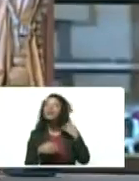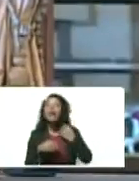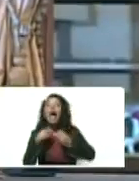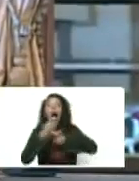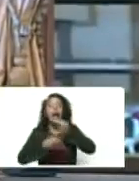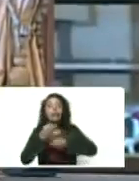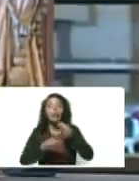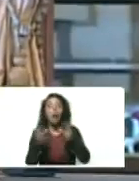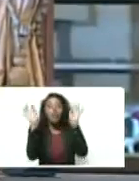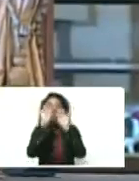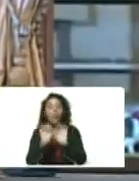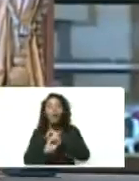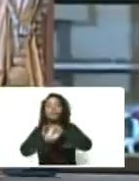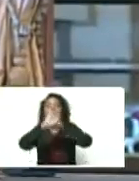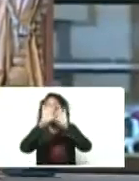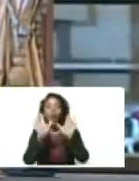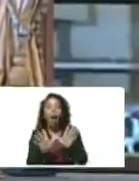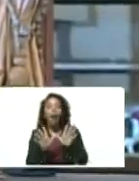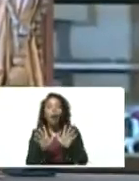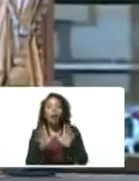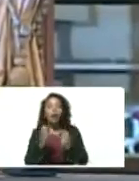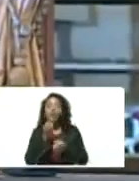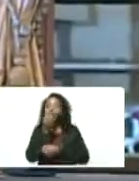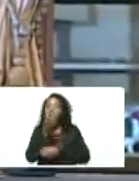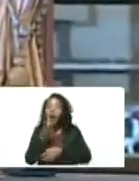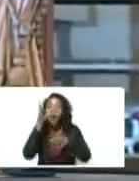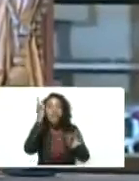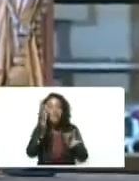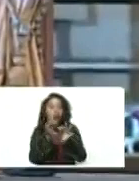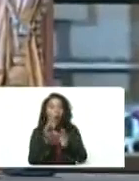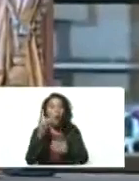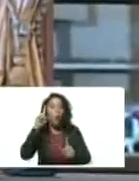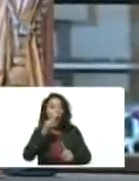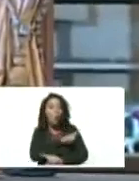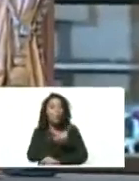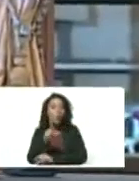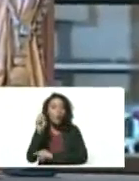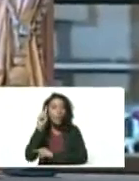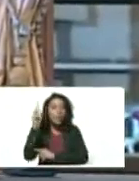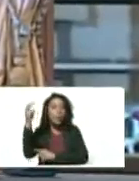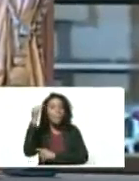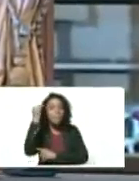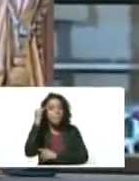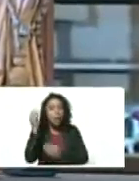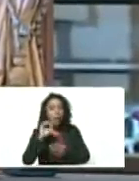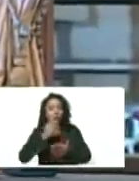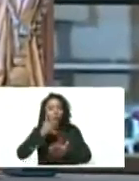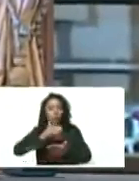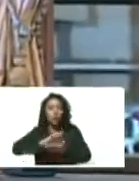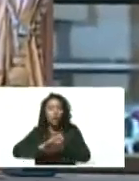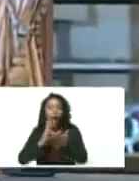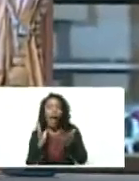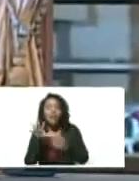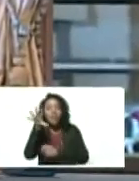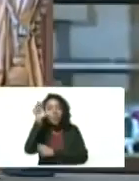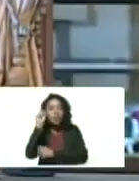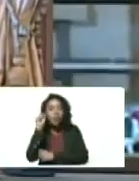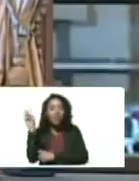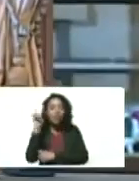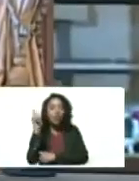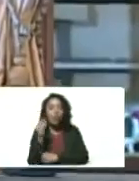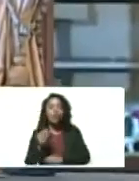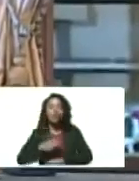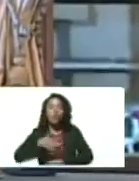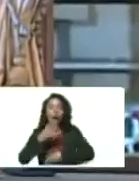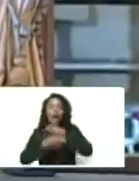de forma sincera y de buena fe cumpliendo con ese memorando de entendimiento para que venezuela pudiese remontar y